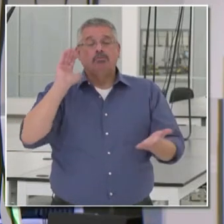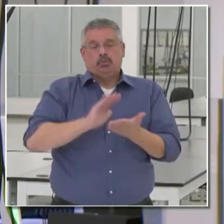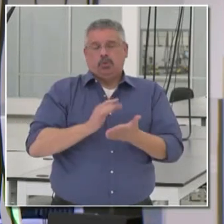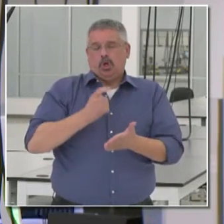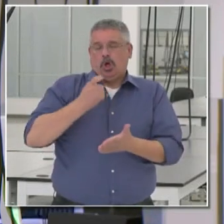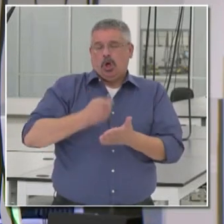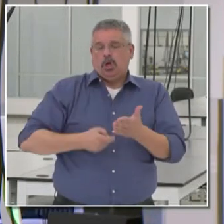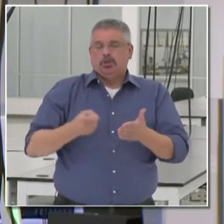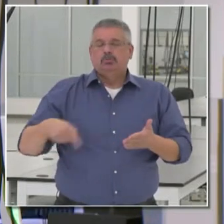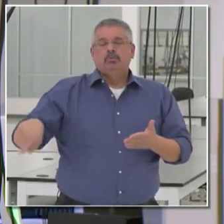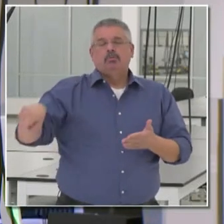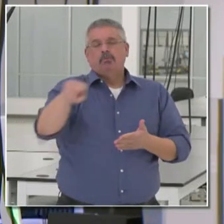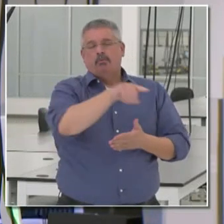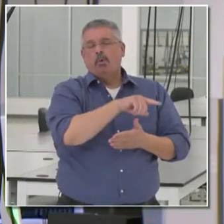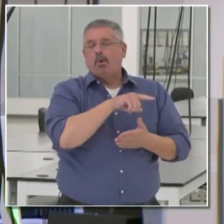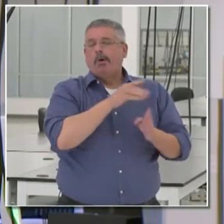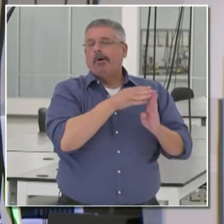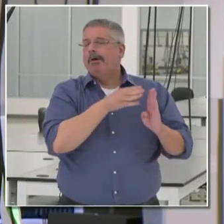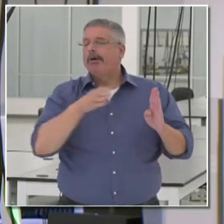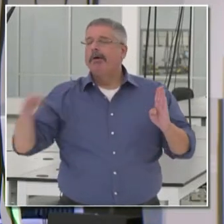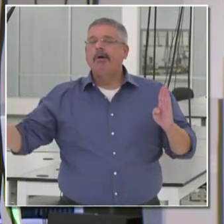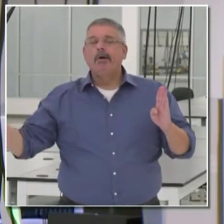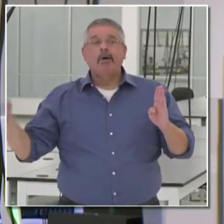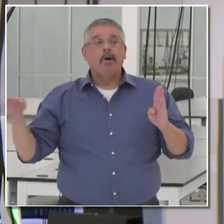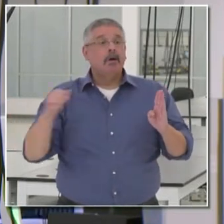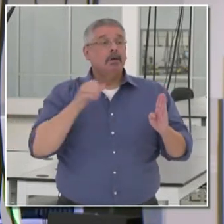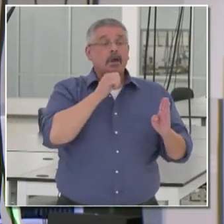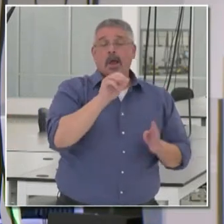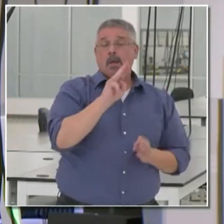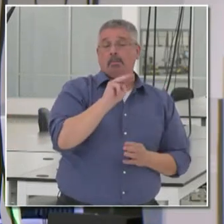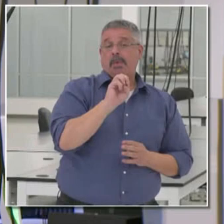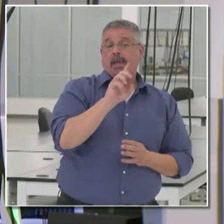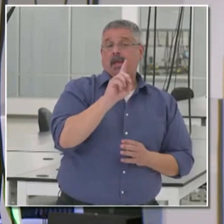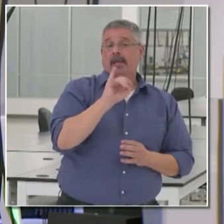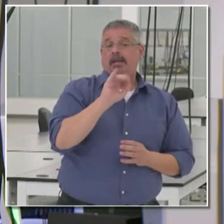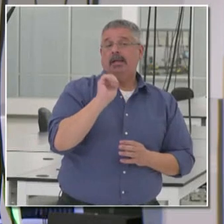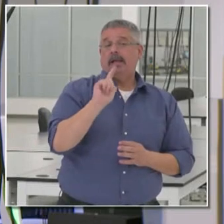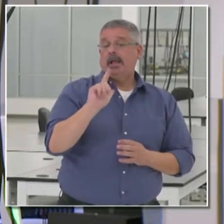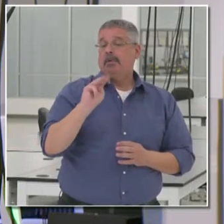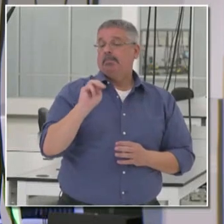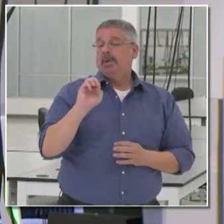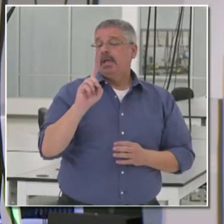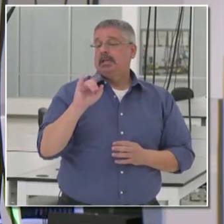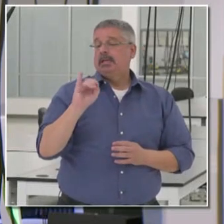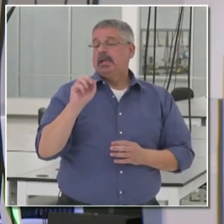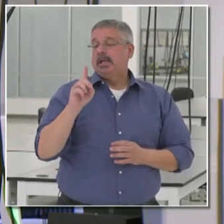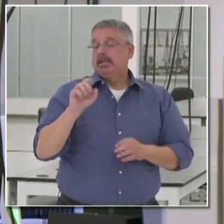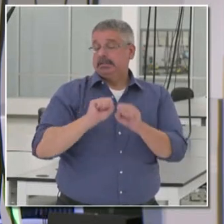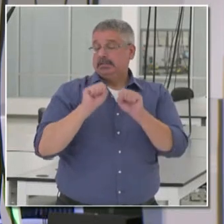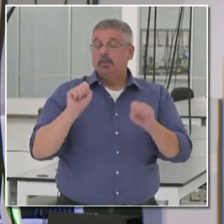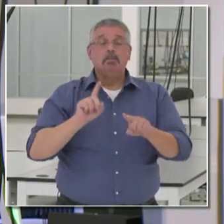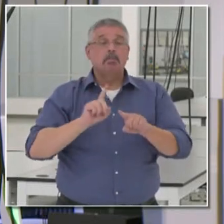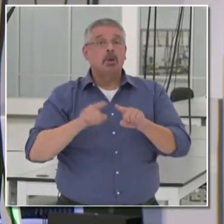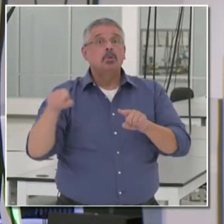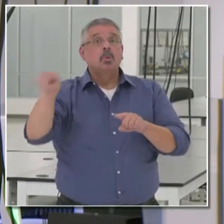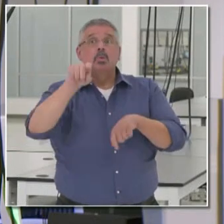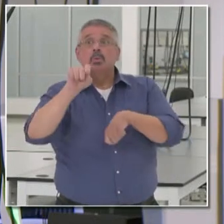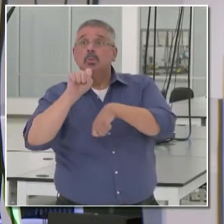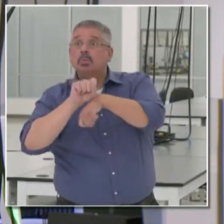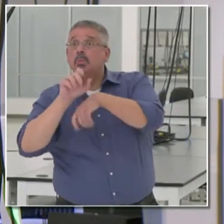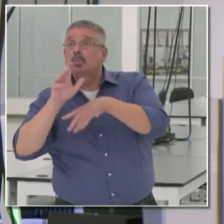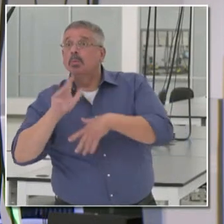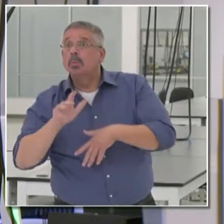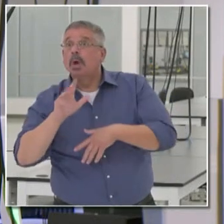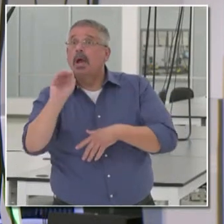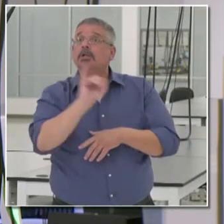va a reducir los costos a través de todo el espectro no solamente para el sistema medical y medicaid pero también para empleadores